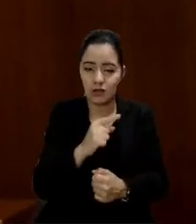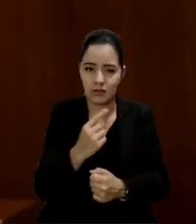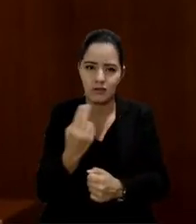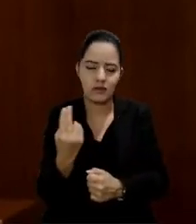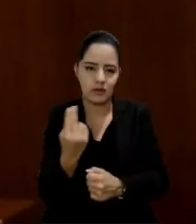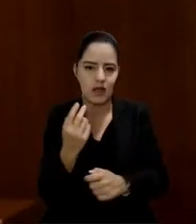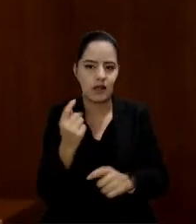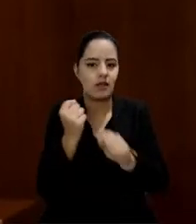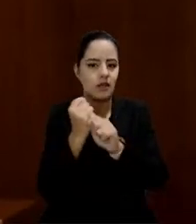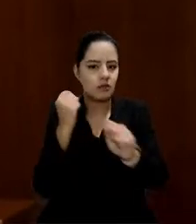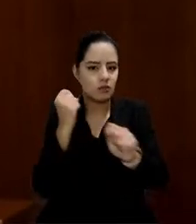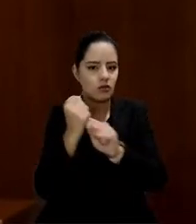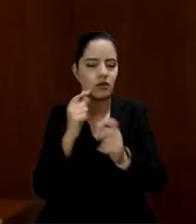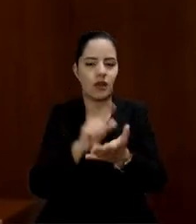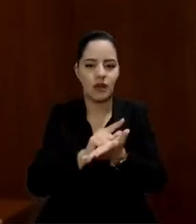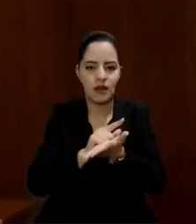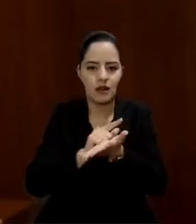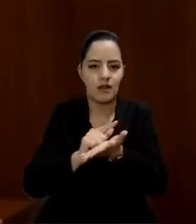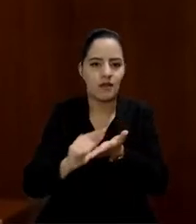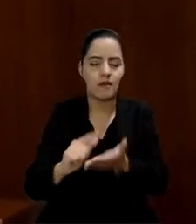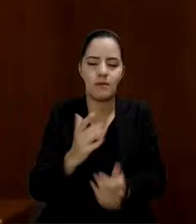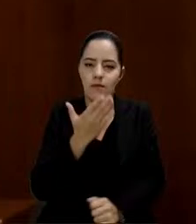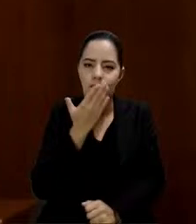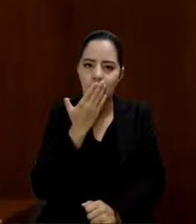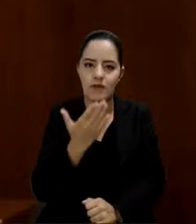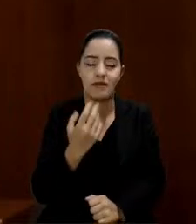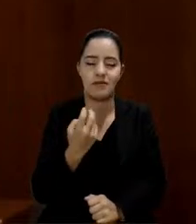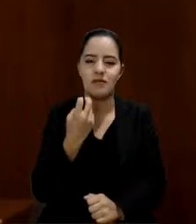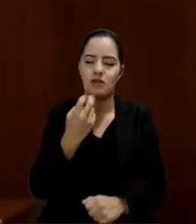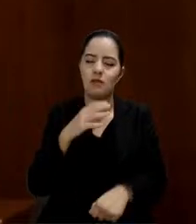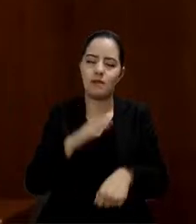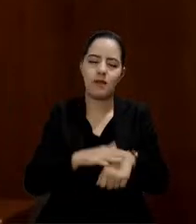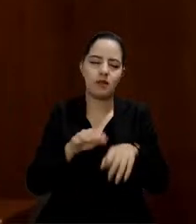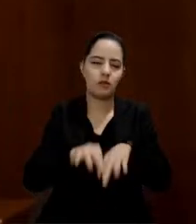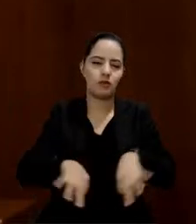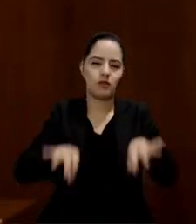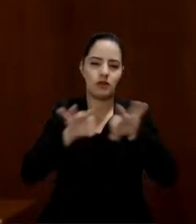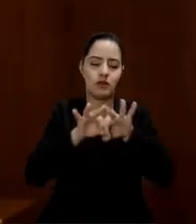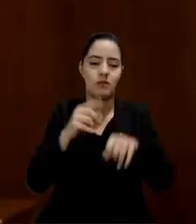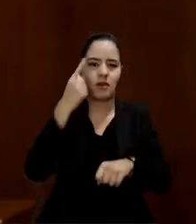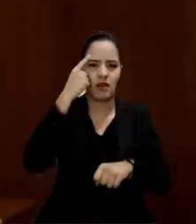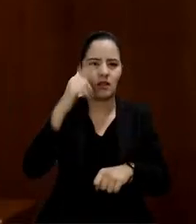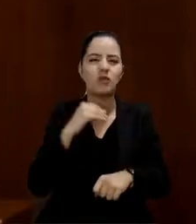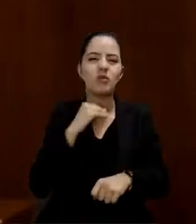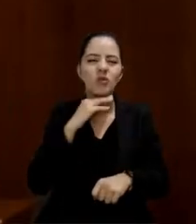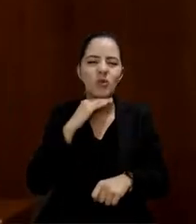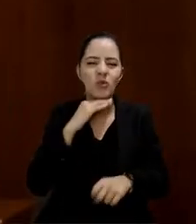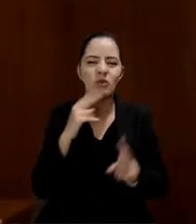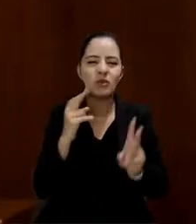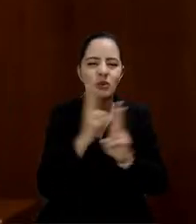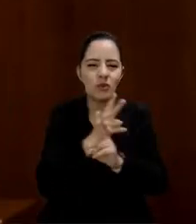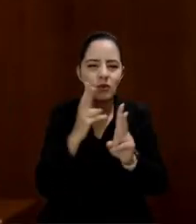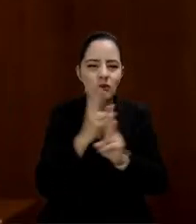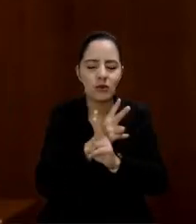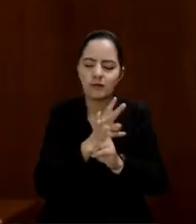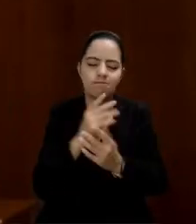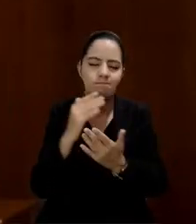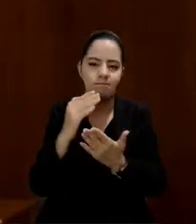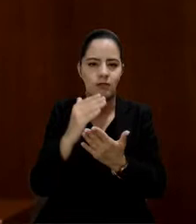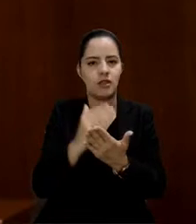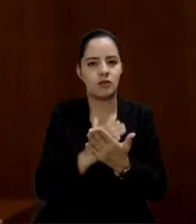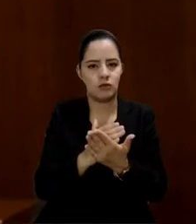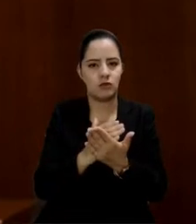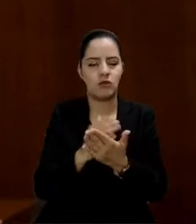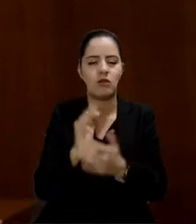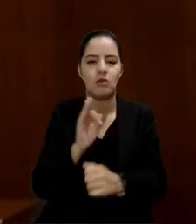eficiente y limpio y sostenible es de las principales premisas para disminuir la contaminación en el aire y así poder